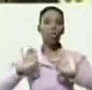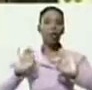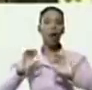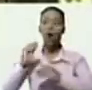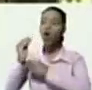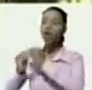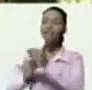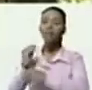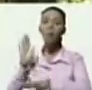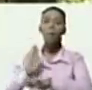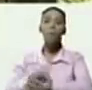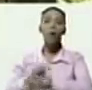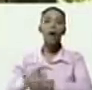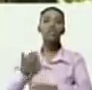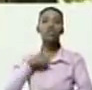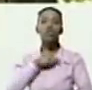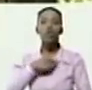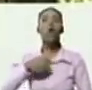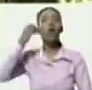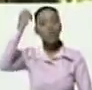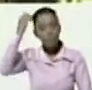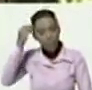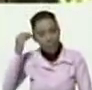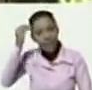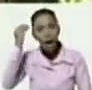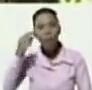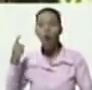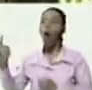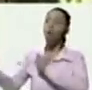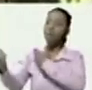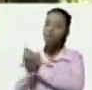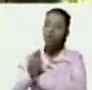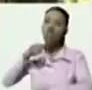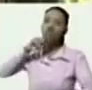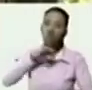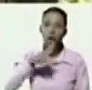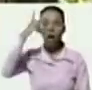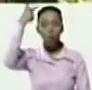Lo hicimos porque creíamos que era nuestra obligación histórica y moral.